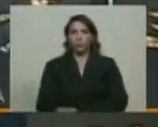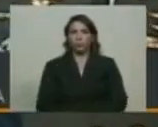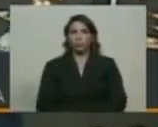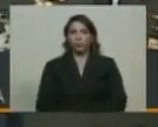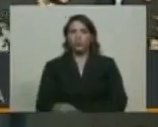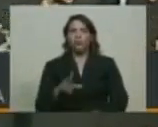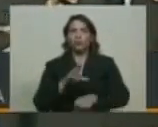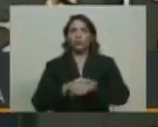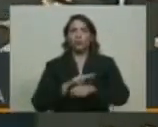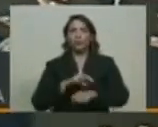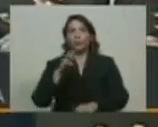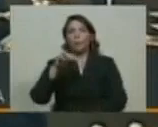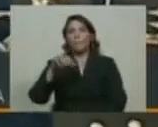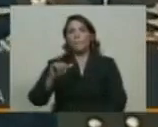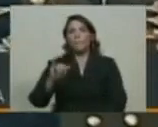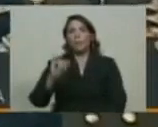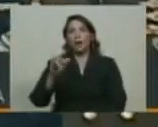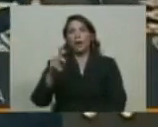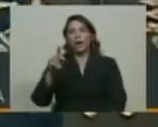Moreno,